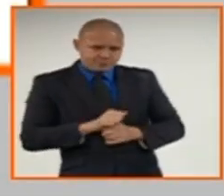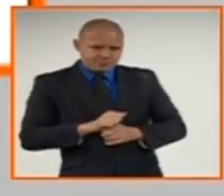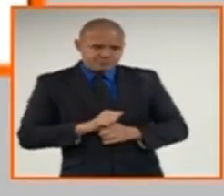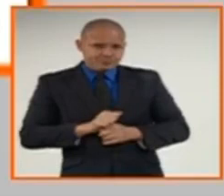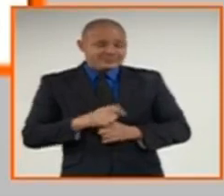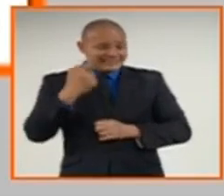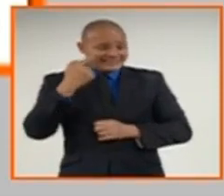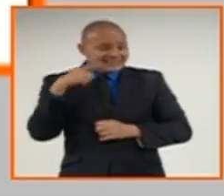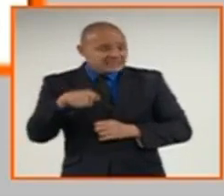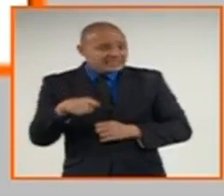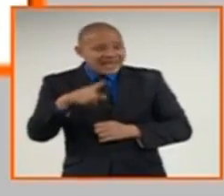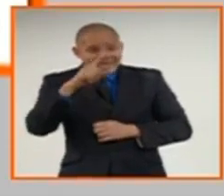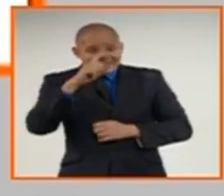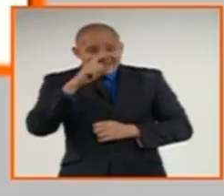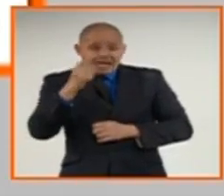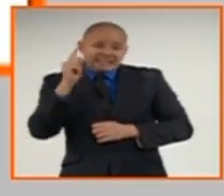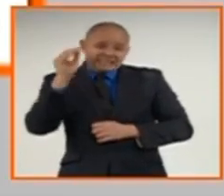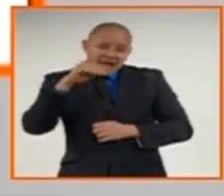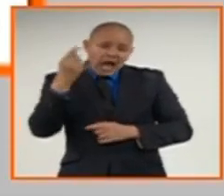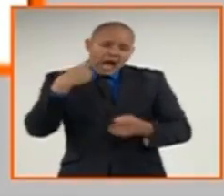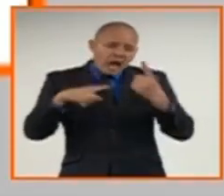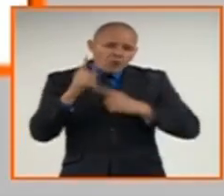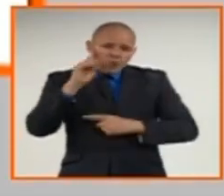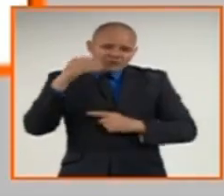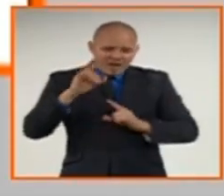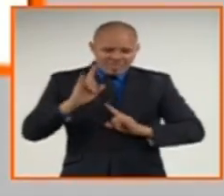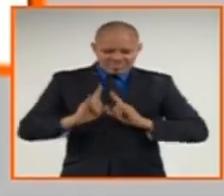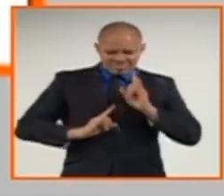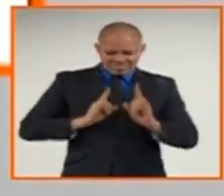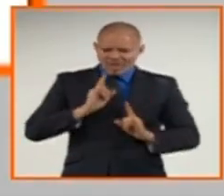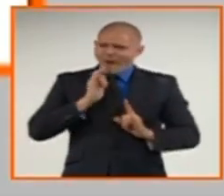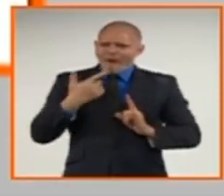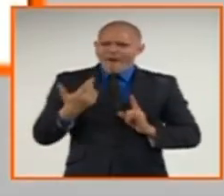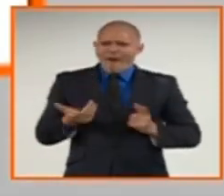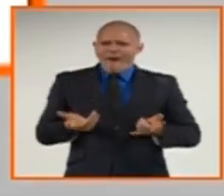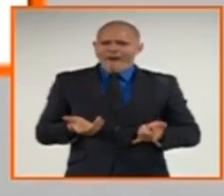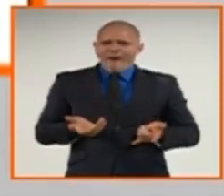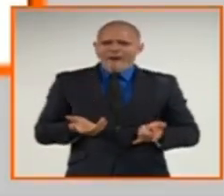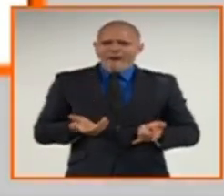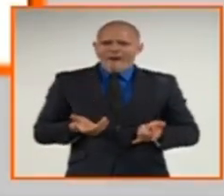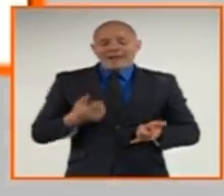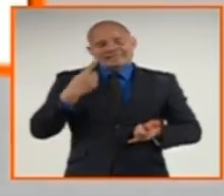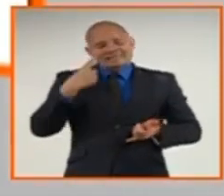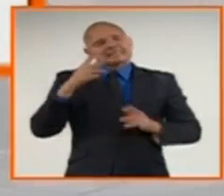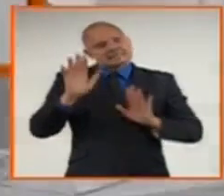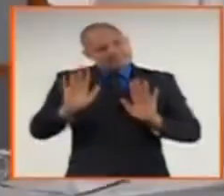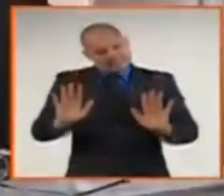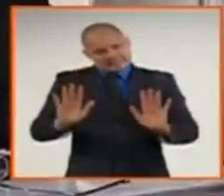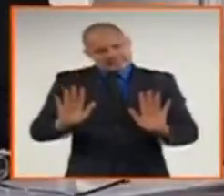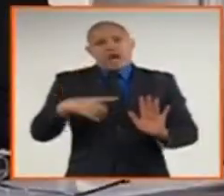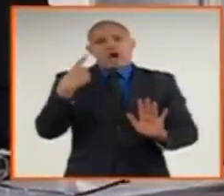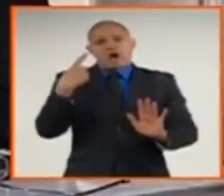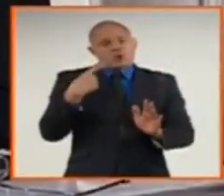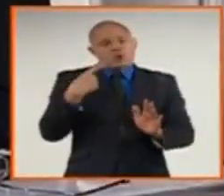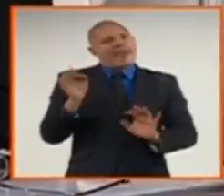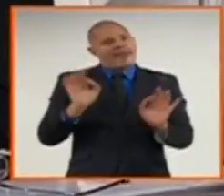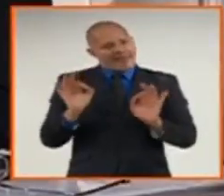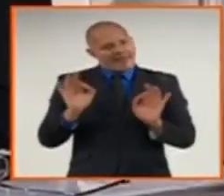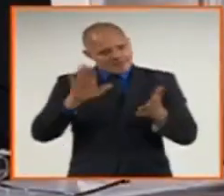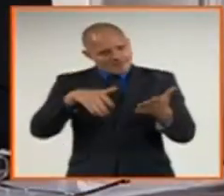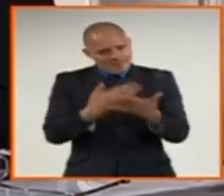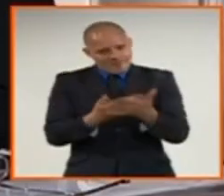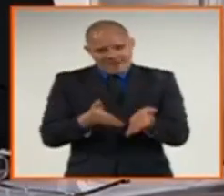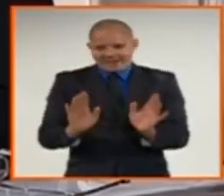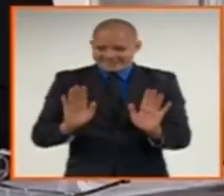chiquiticos, los más cercanos al nacimiento, la estrategia, no estamos proponiendo ningún ensayo clínico, pero sí tenemos un